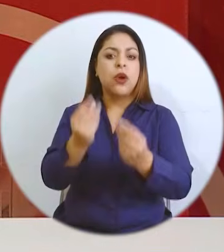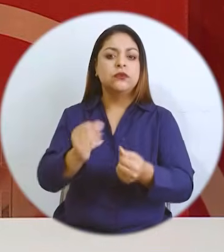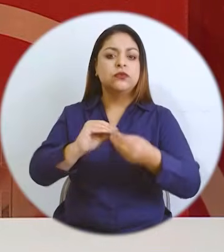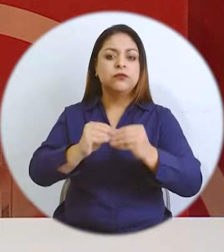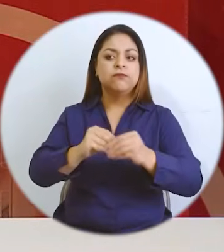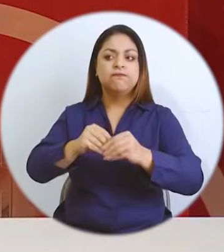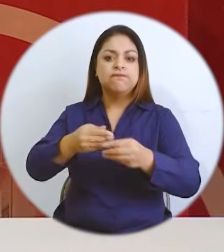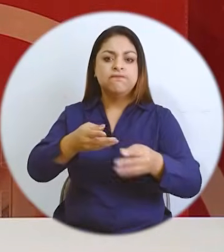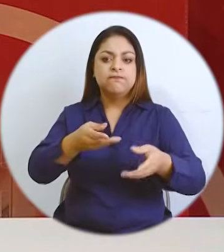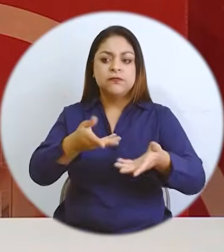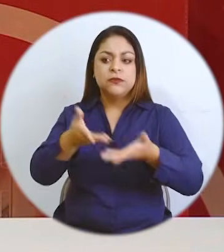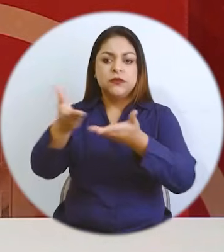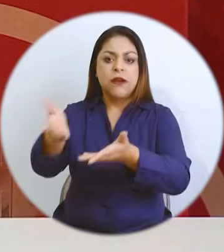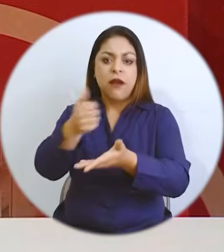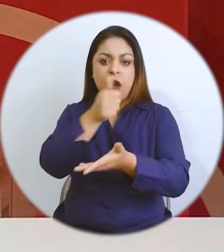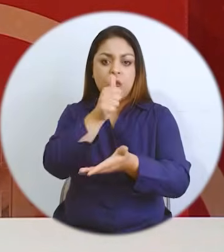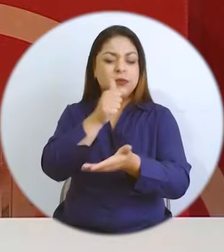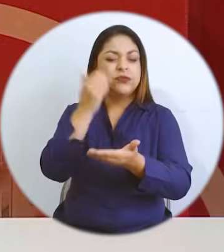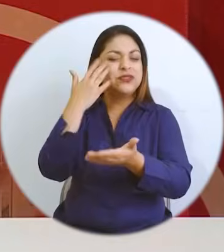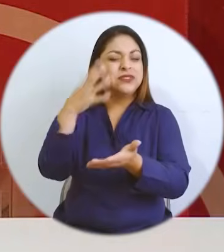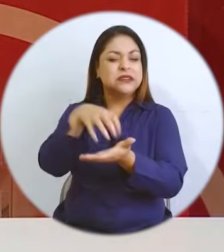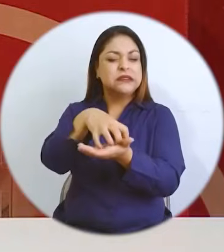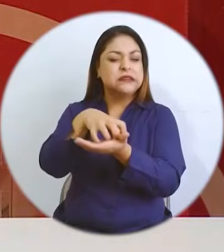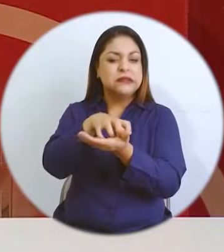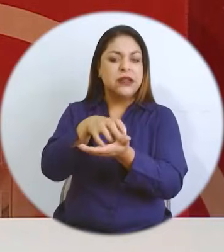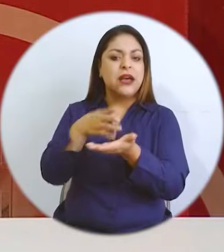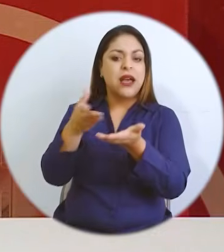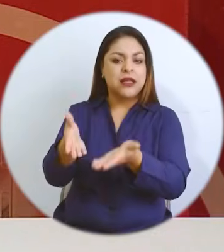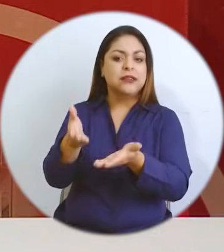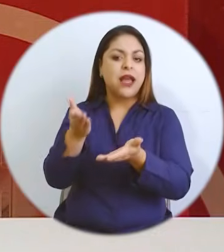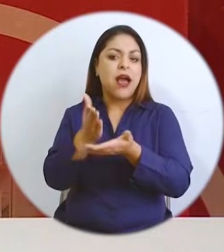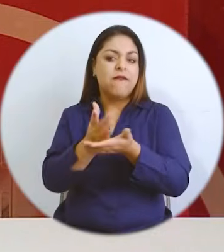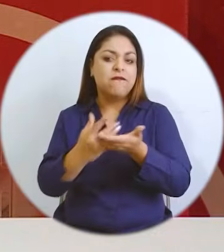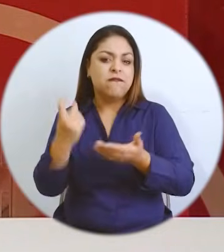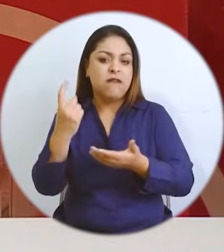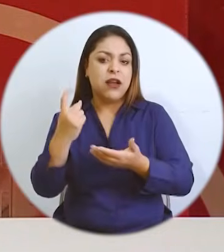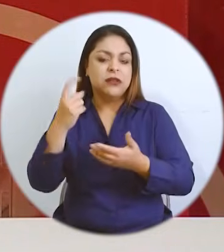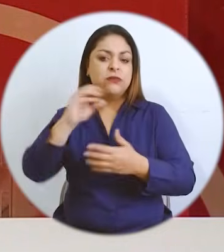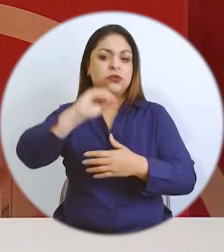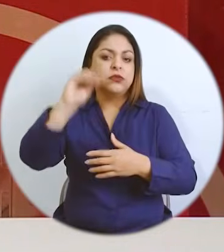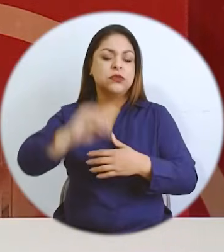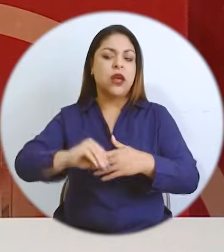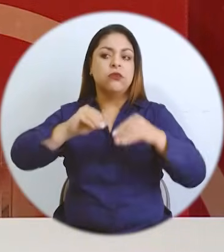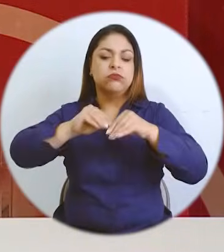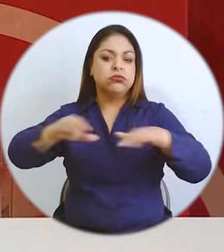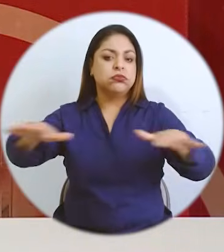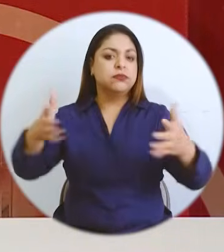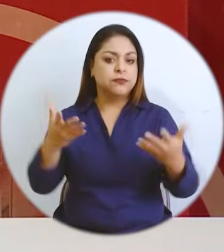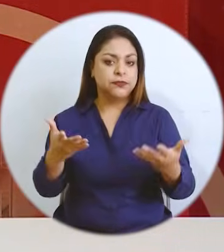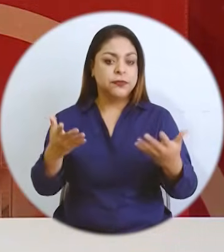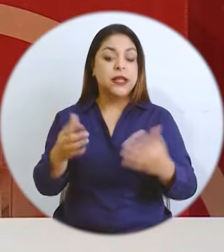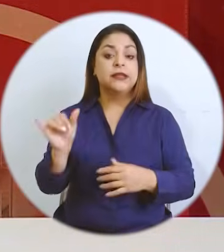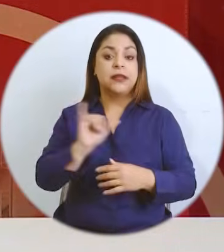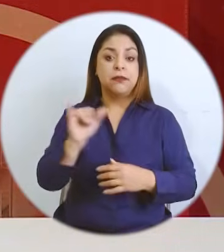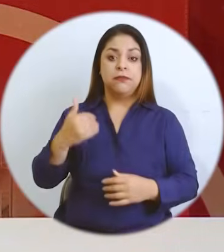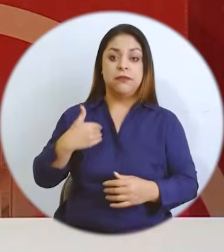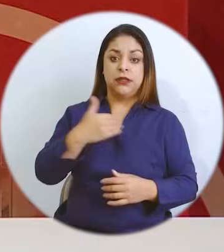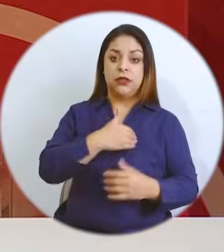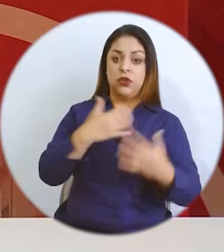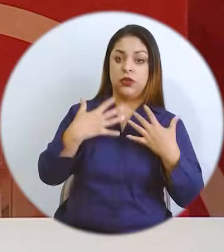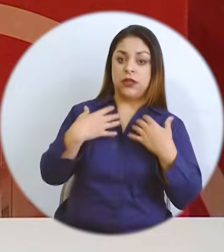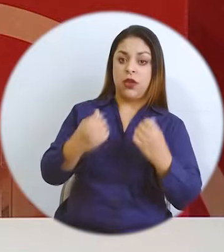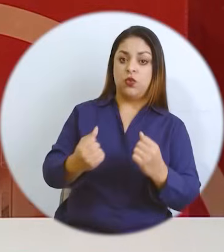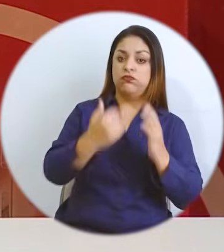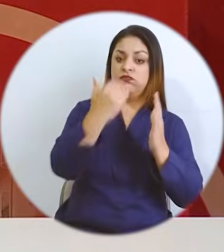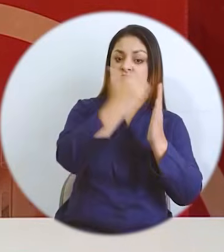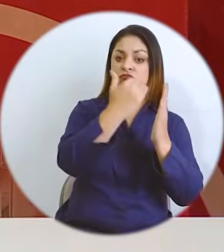abastecen. Entonces, desde ahí tenemos una incertidumbre de en realidad cómo está ese porcentaje de cobertura. Por otro lado, el Ministerio de Salud, los registros que tiene están